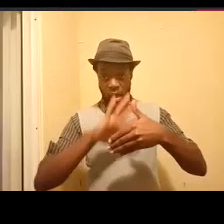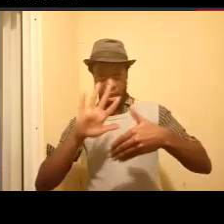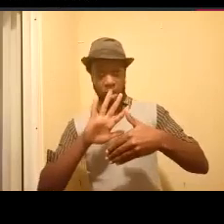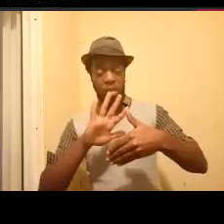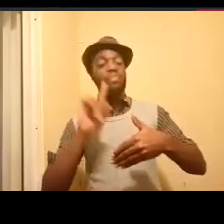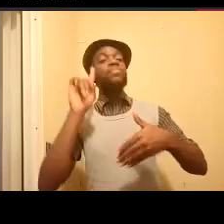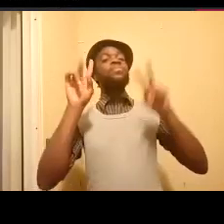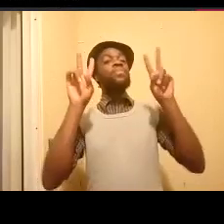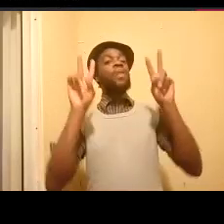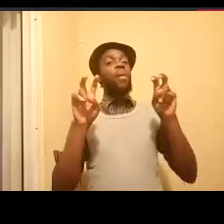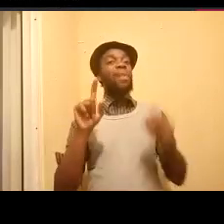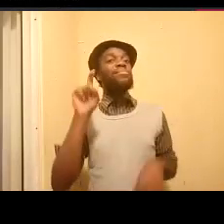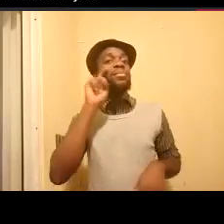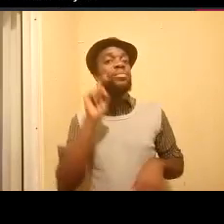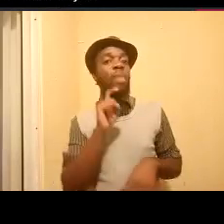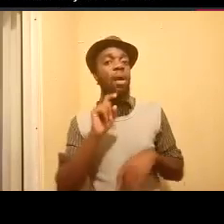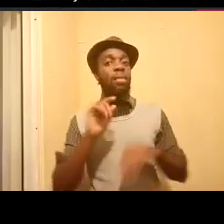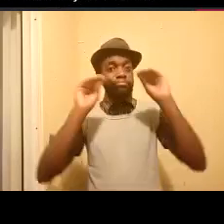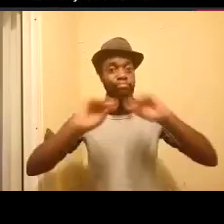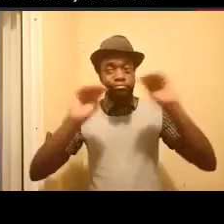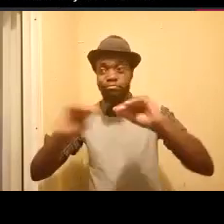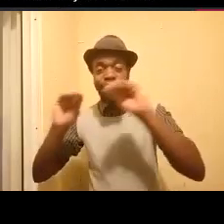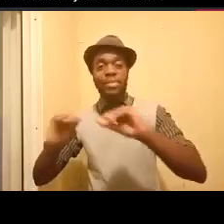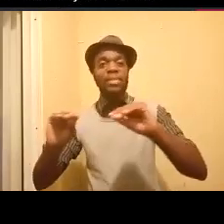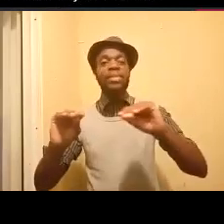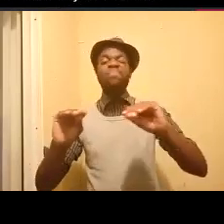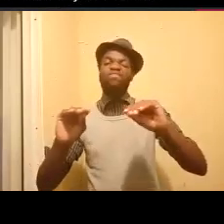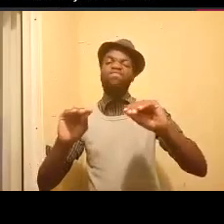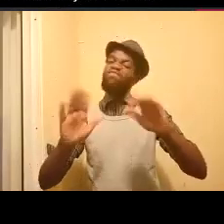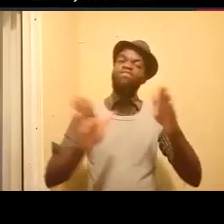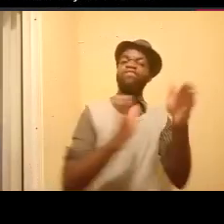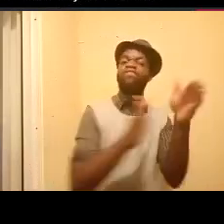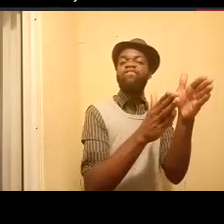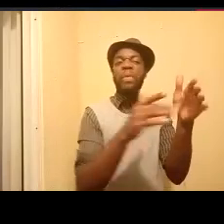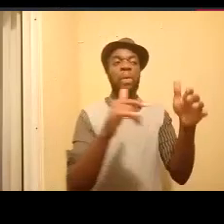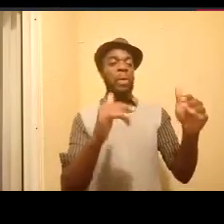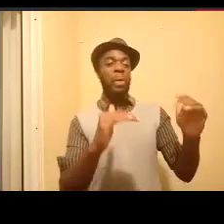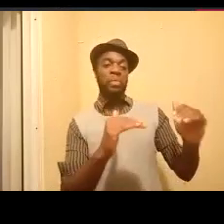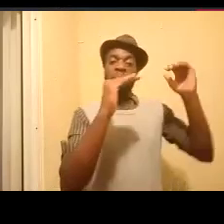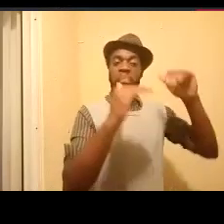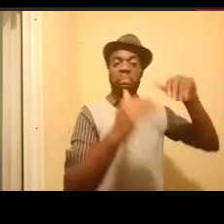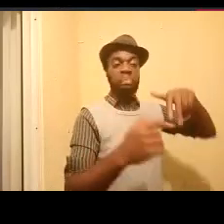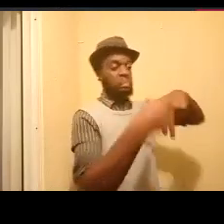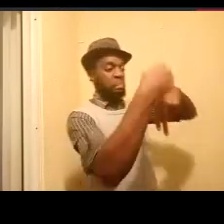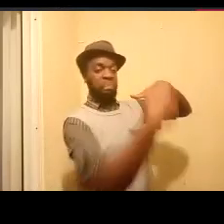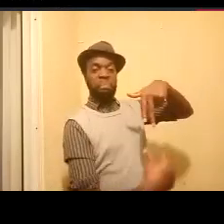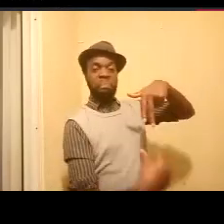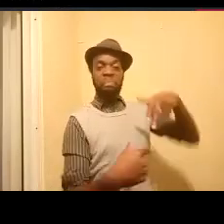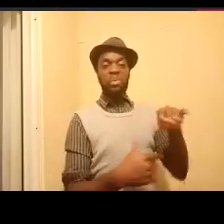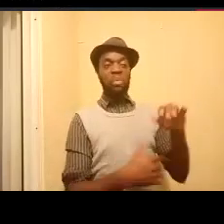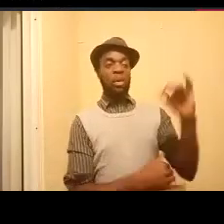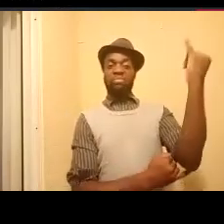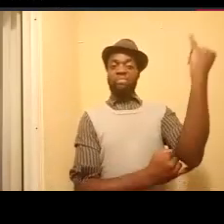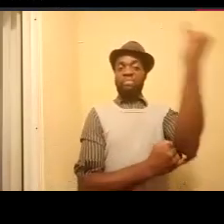sexual es de carácter elitista, capacitista, reduccionista,